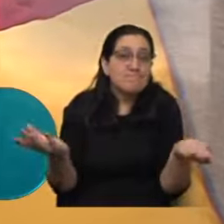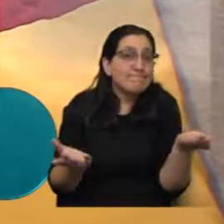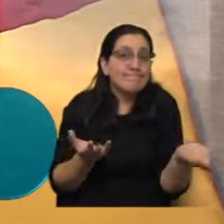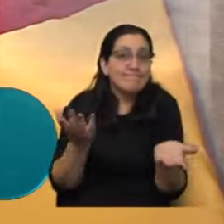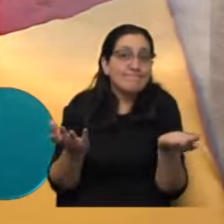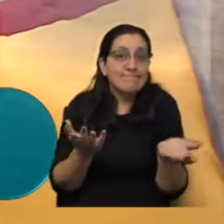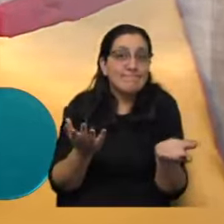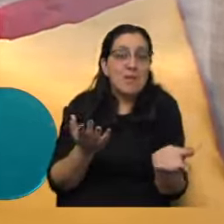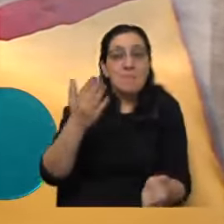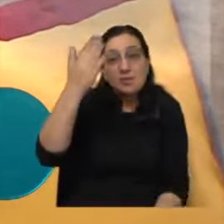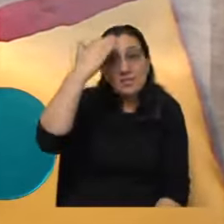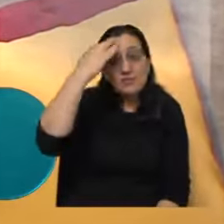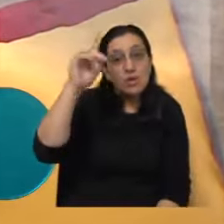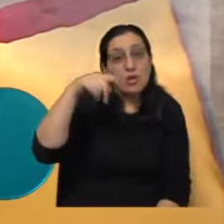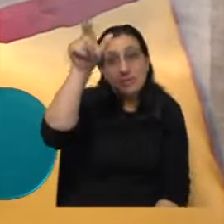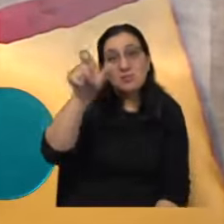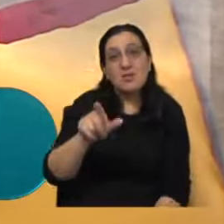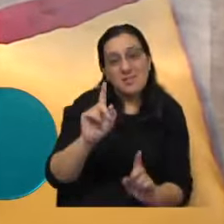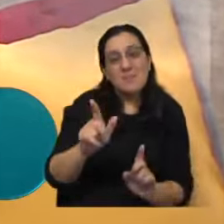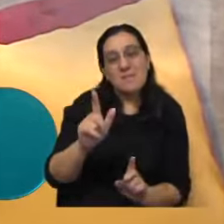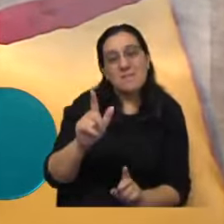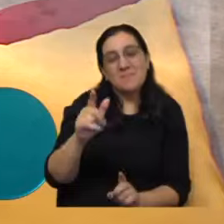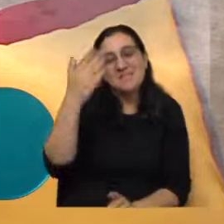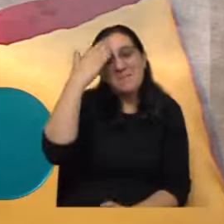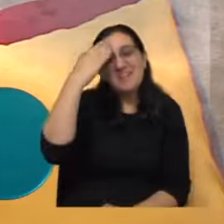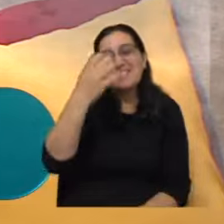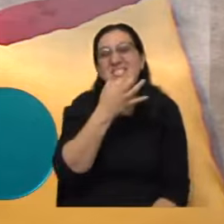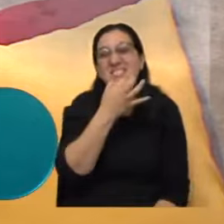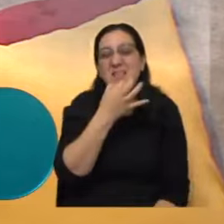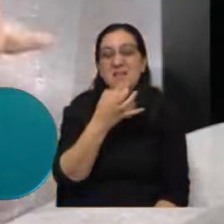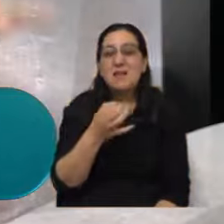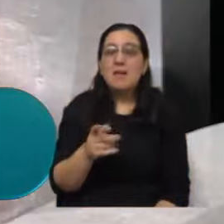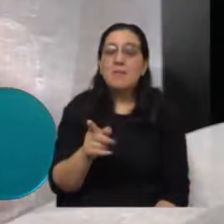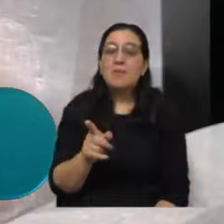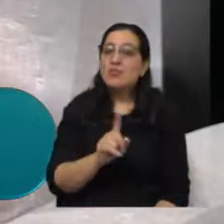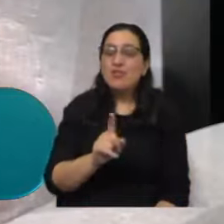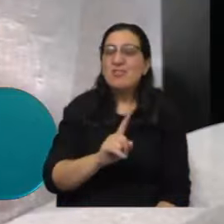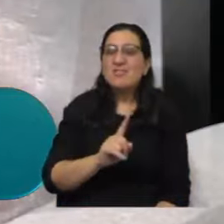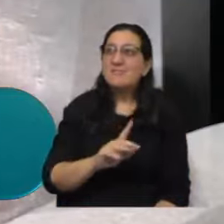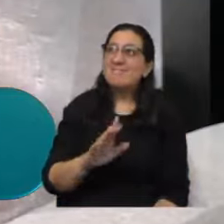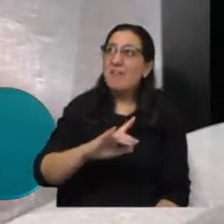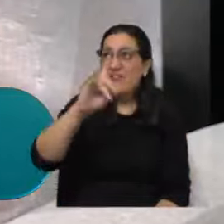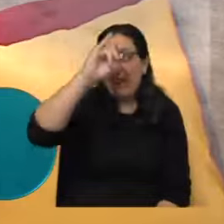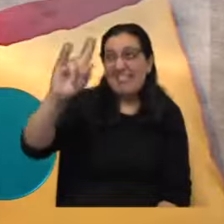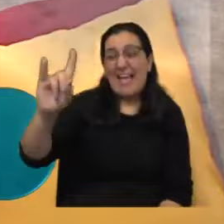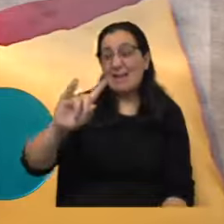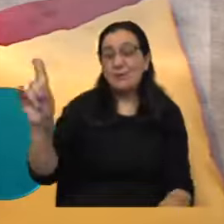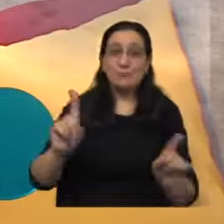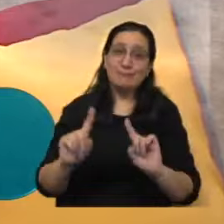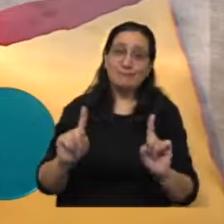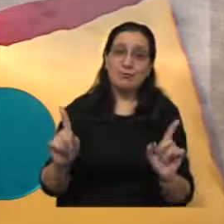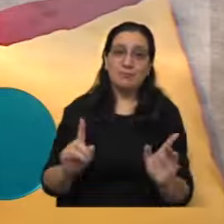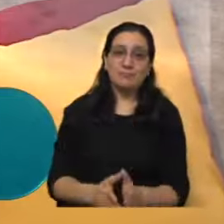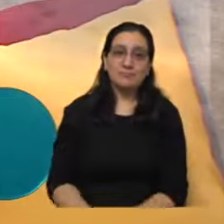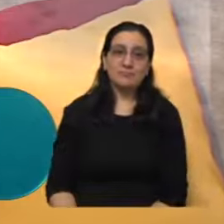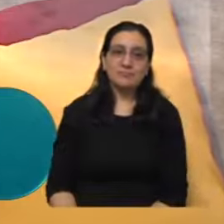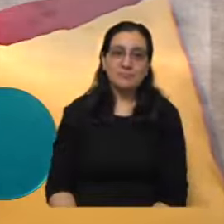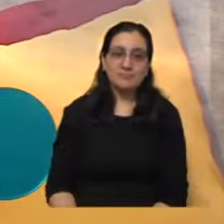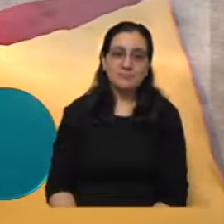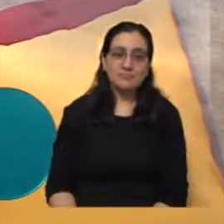pero sabiendo que el otro también participe de que es un chiste, pero tampoco eso es ser fatal. Capaz así que sos fatal para saber en qué sos fatal. Pero eso desde